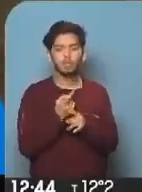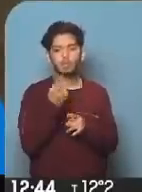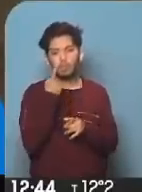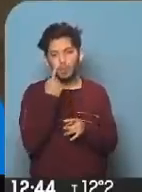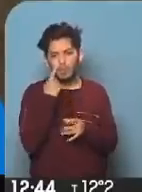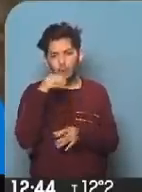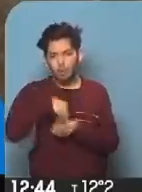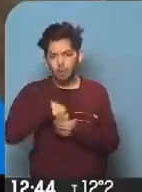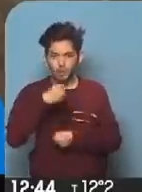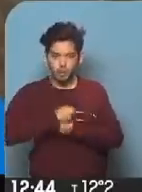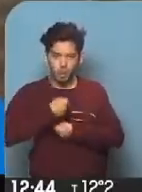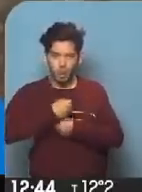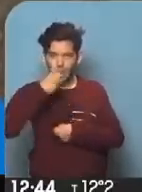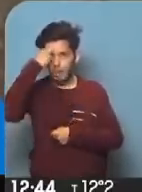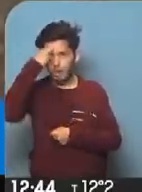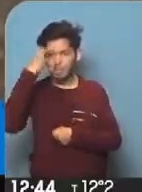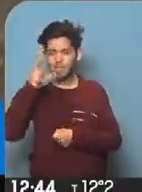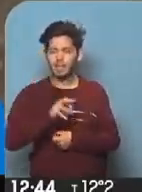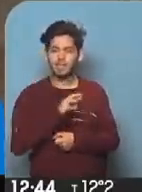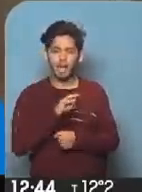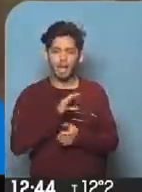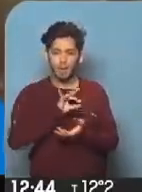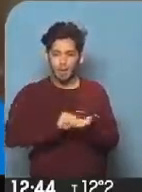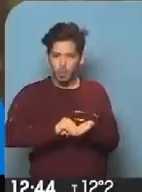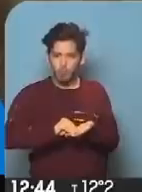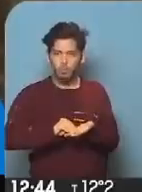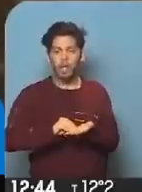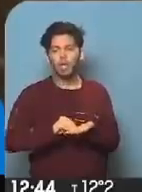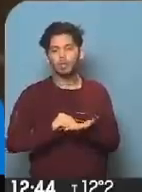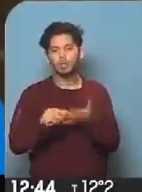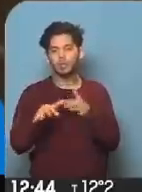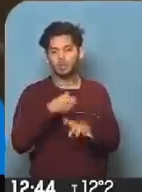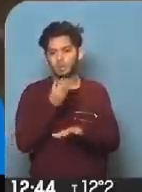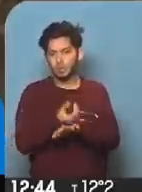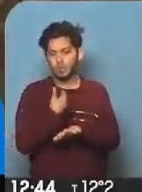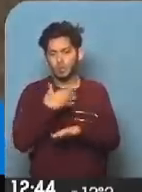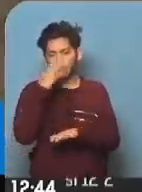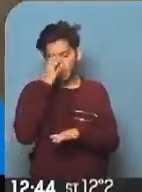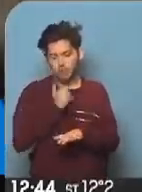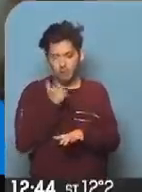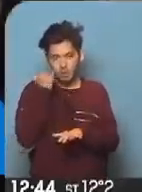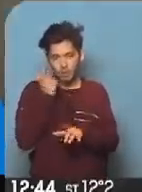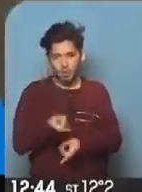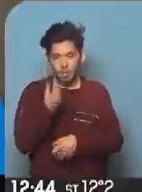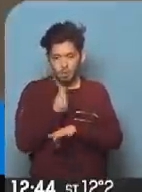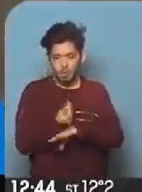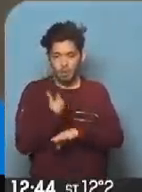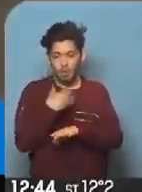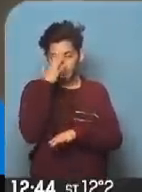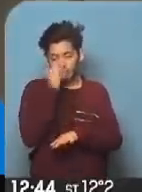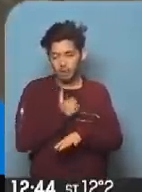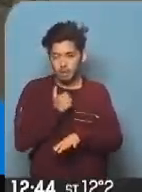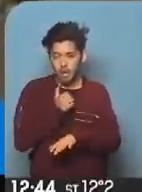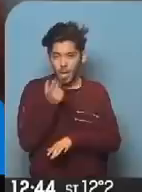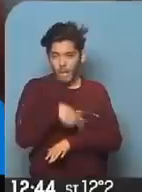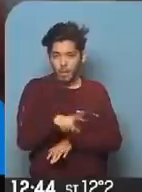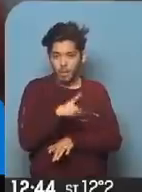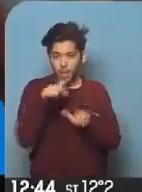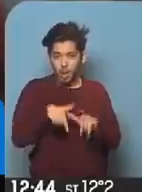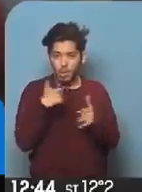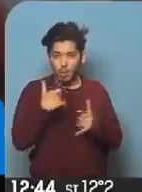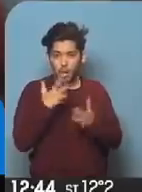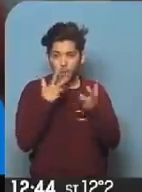el trabajo parlamentario, hace 30 años es diputado, en su condición de militar y como representante de los militares. Pero ahora hay y tiene un